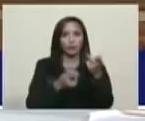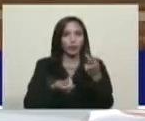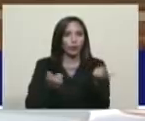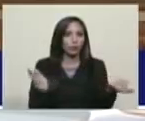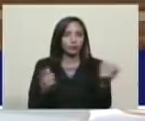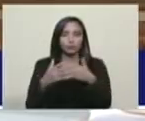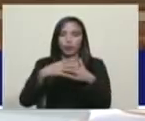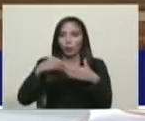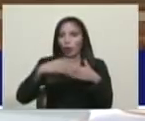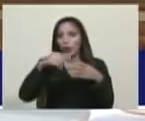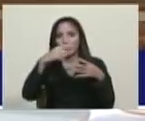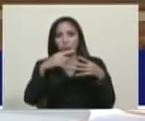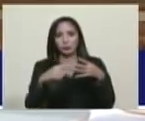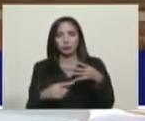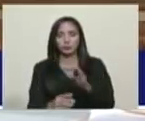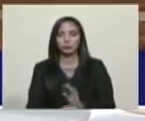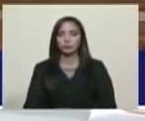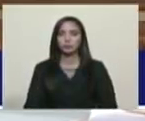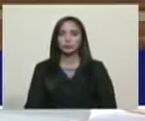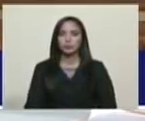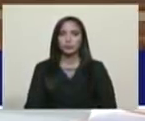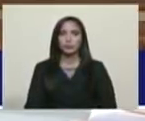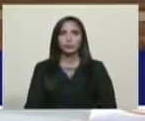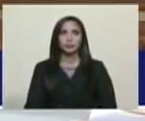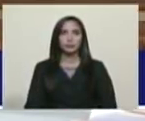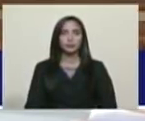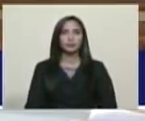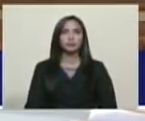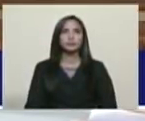convertible, valga la expresión, la redundancia.